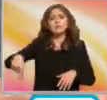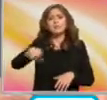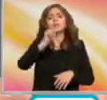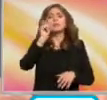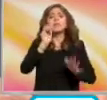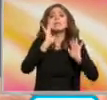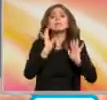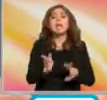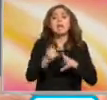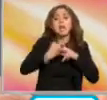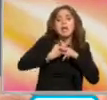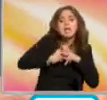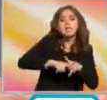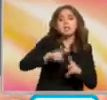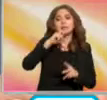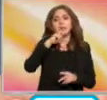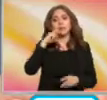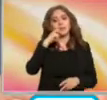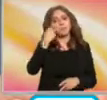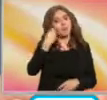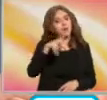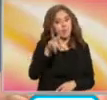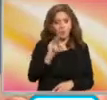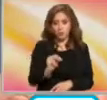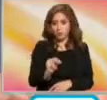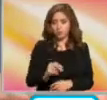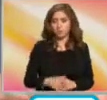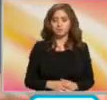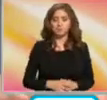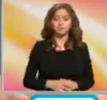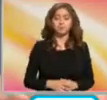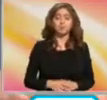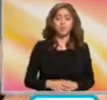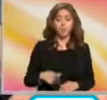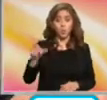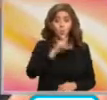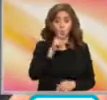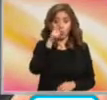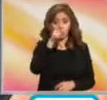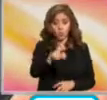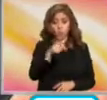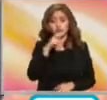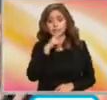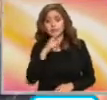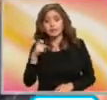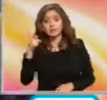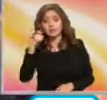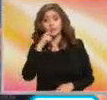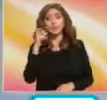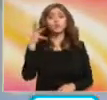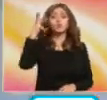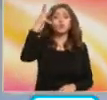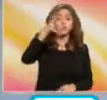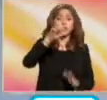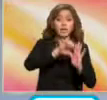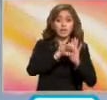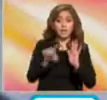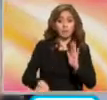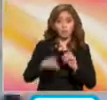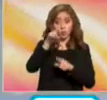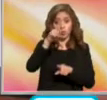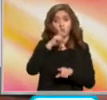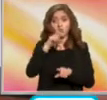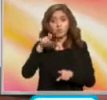la vida sexual está activa, y no es así. Y no es así, porque igual a lo mejor la vida sexual activa empieza ya muy grande, no Sí. necesariamente todos tienen relaciones